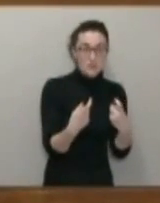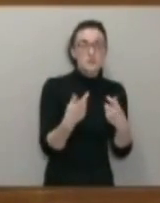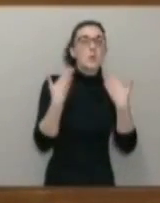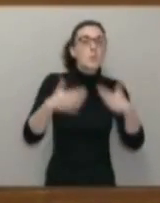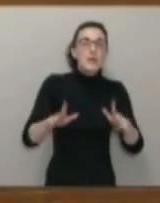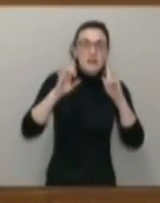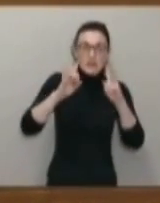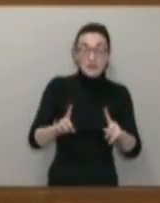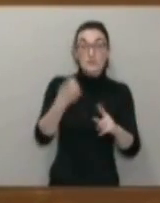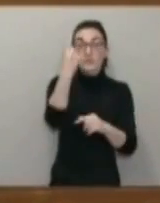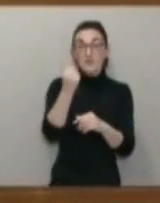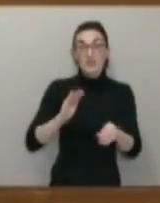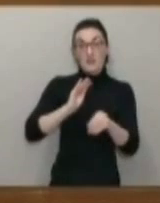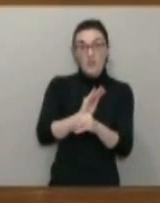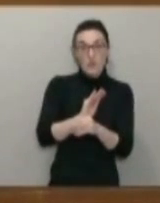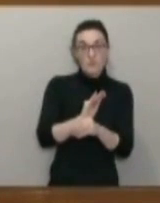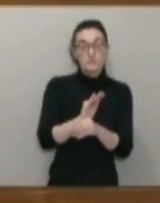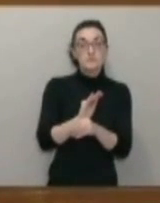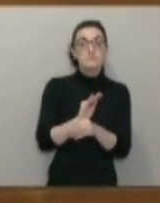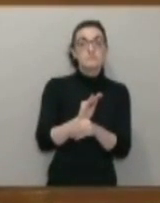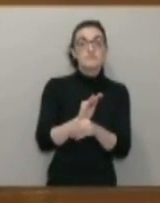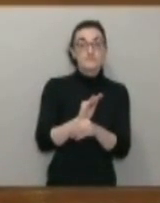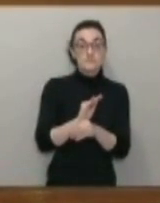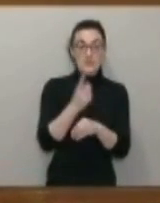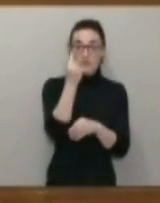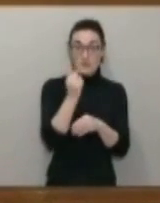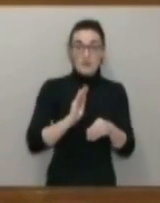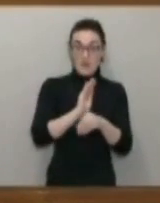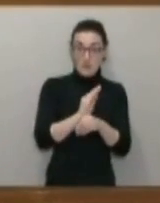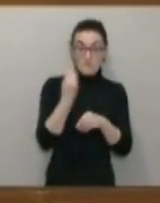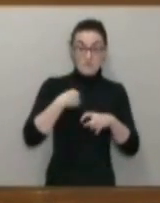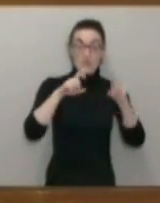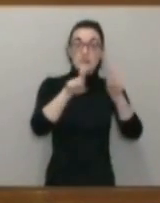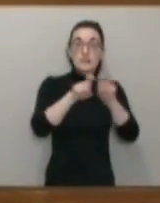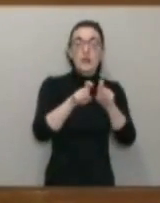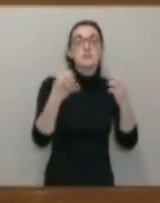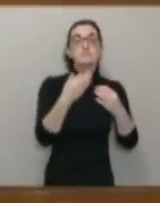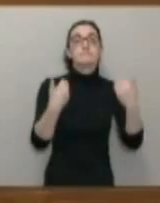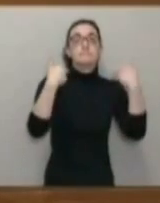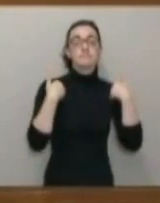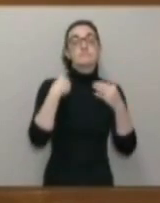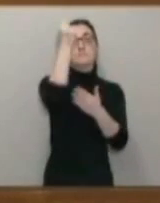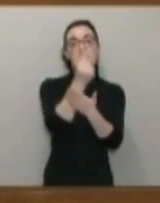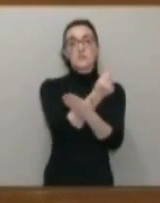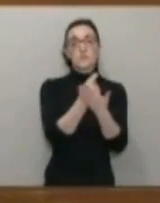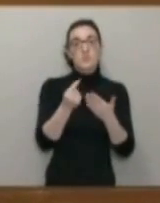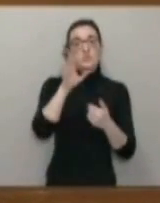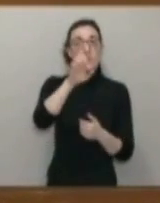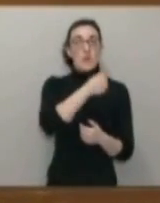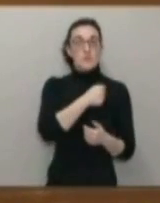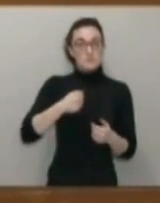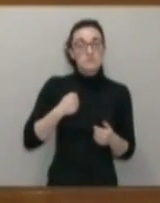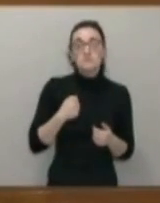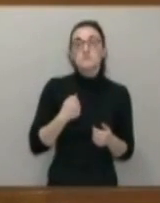cualquier caso, la financiación de estas entidades es a cargo de los presupuestos autonómicos, que